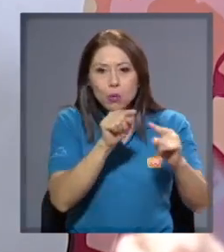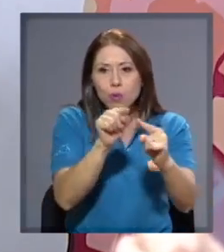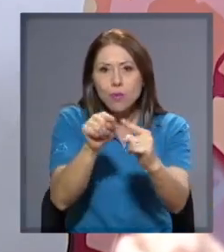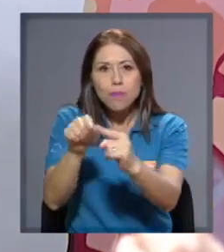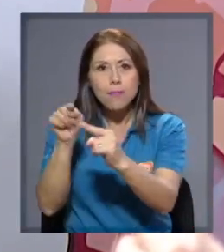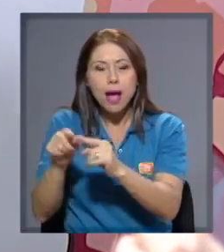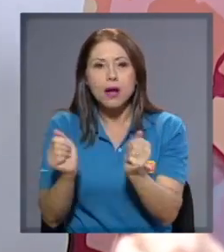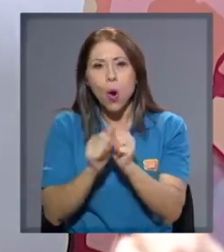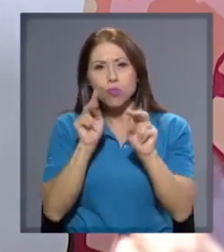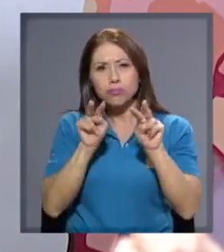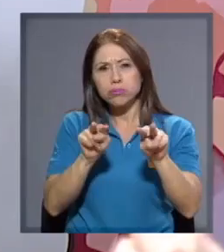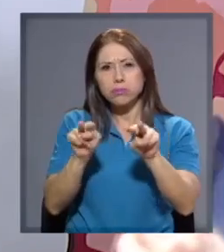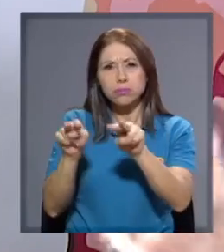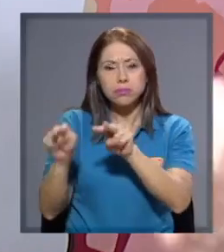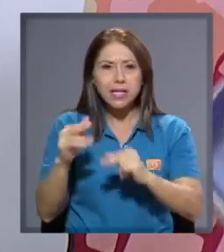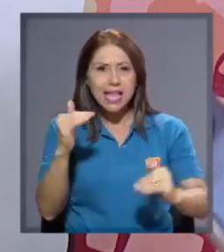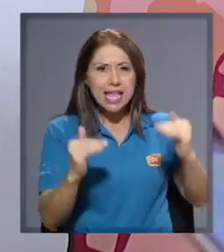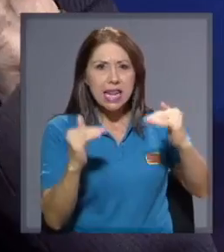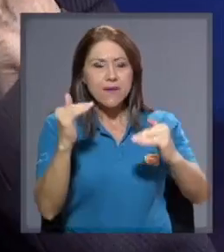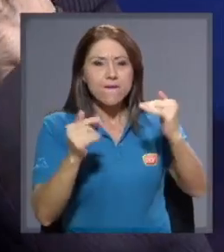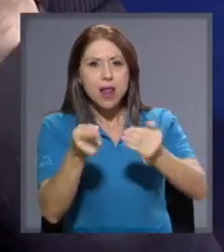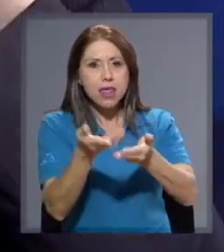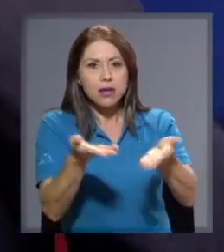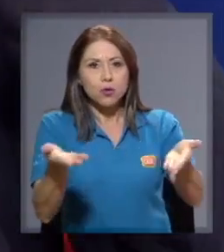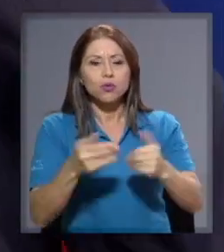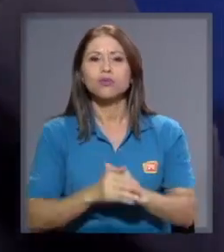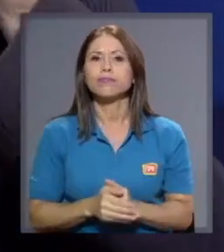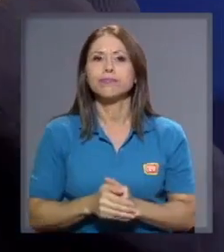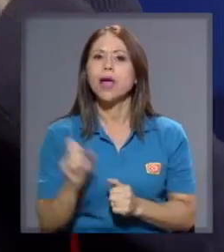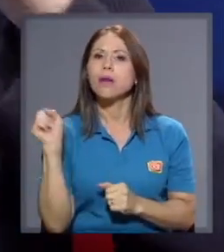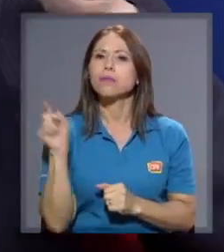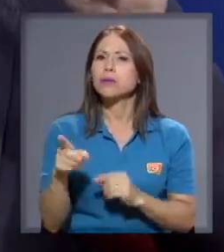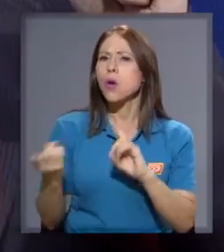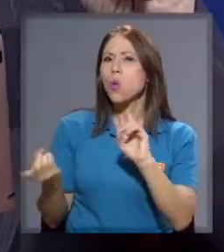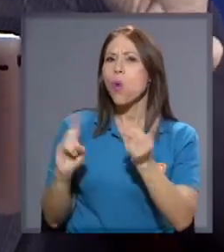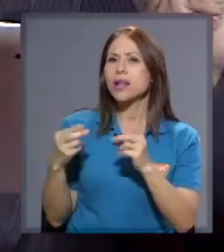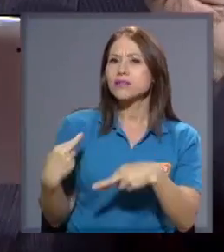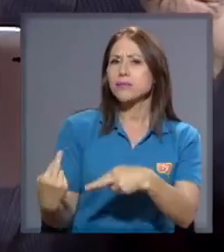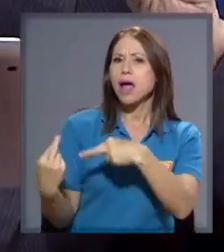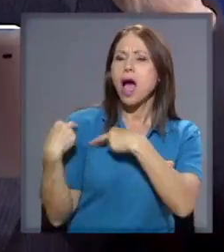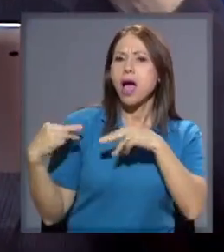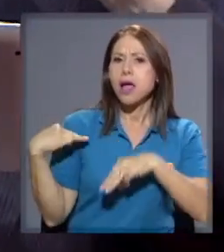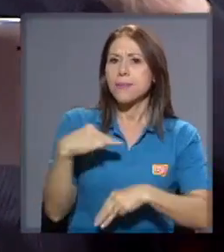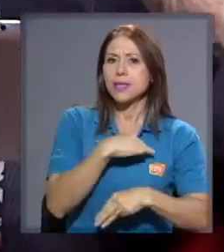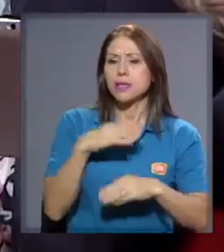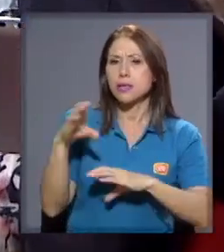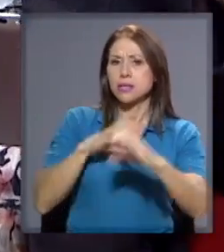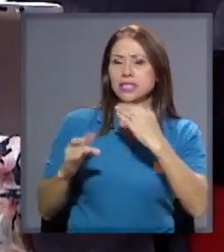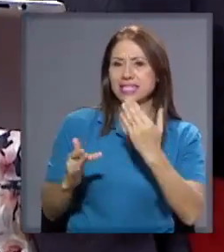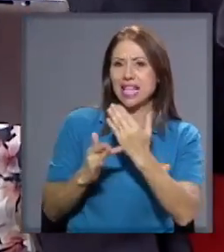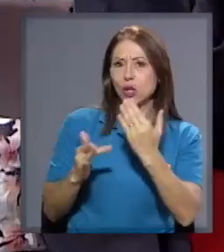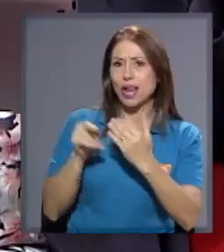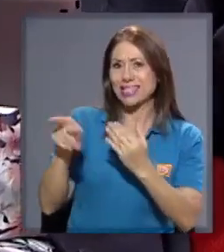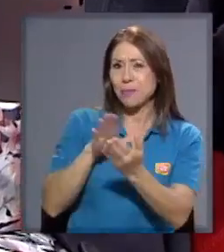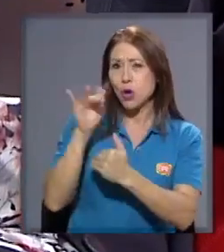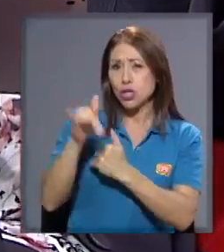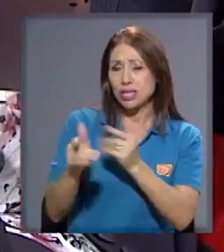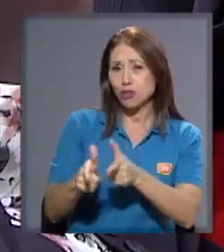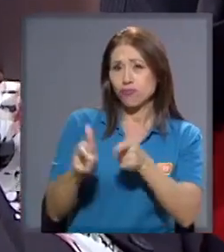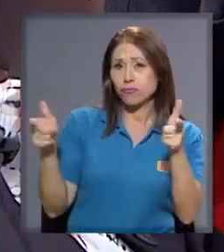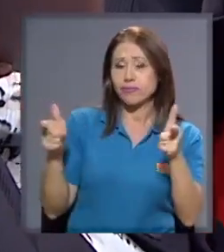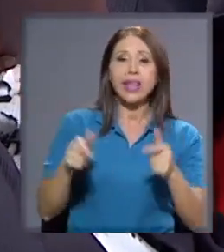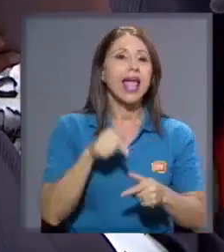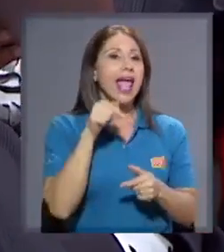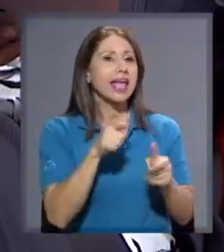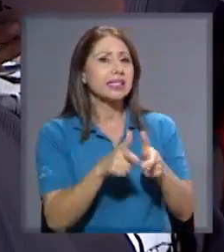de los recursos que por ahí se mueve cuáles van a ser las responsabilidades exactas del ministerio de ciencia y tecnología en ese gran proyecto en